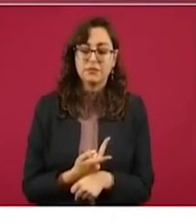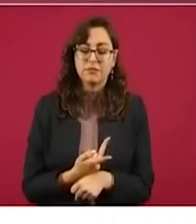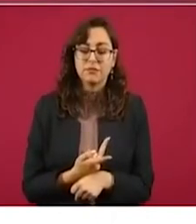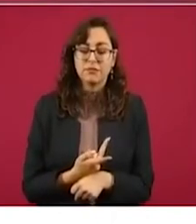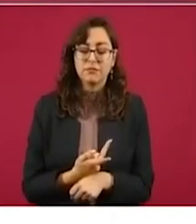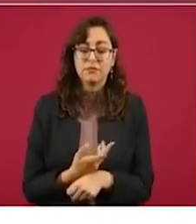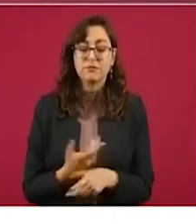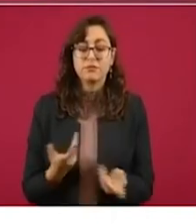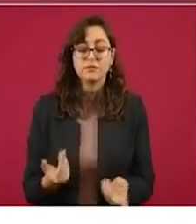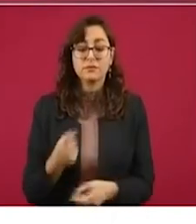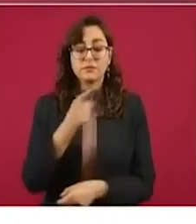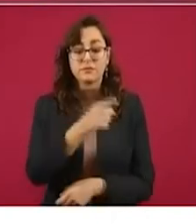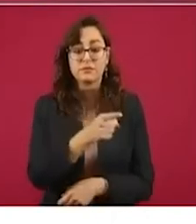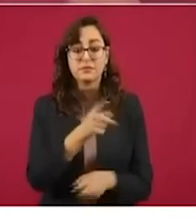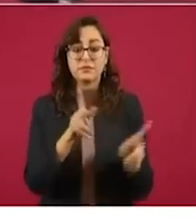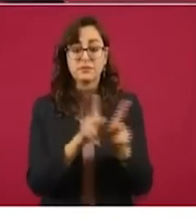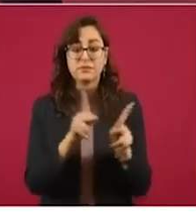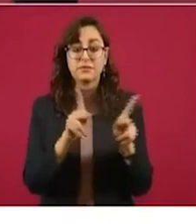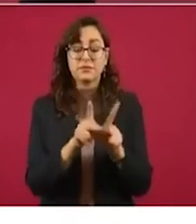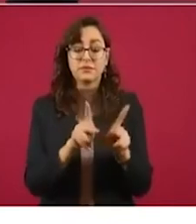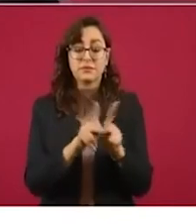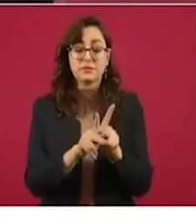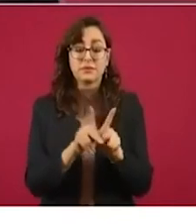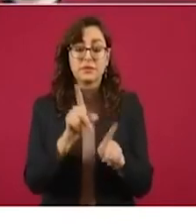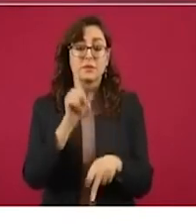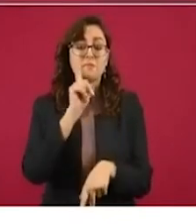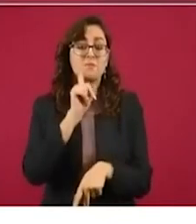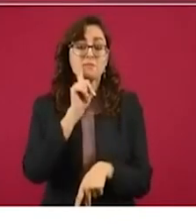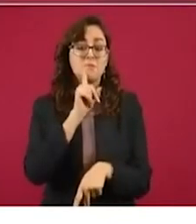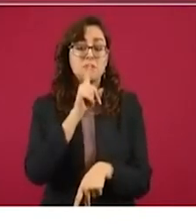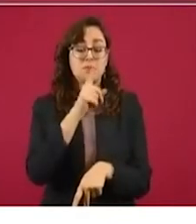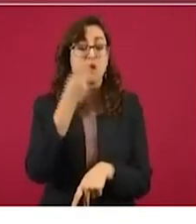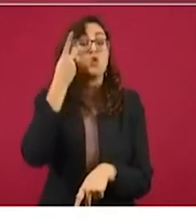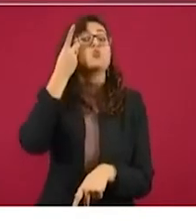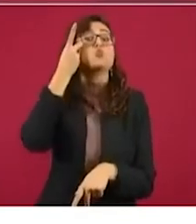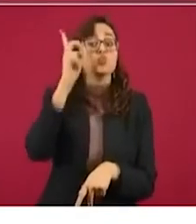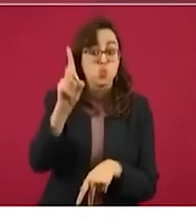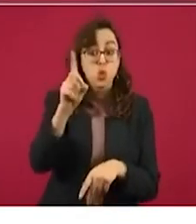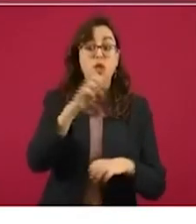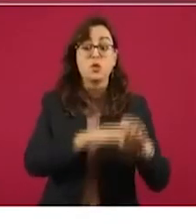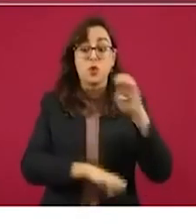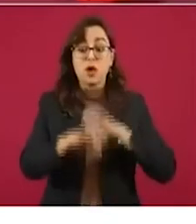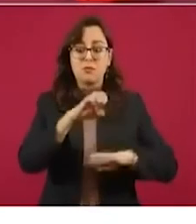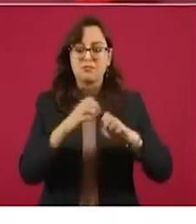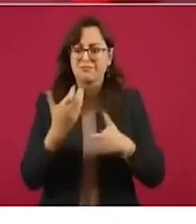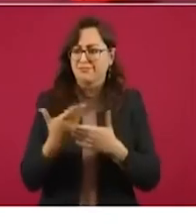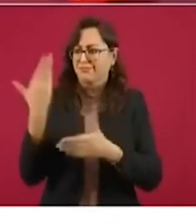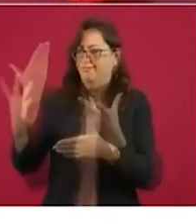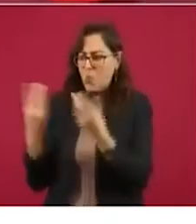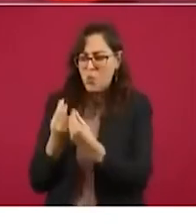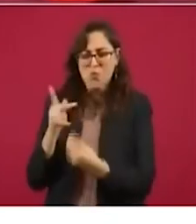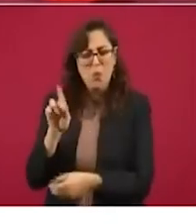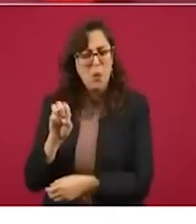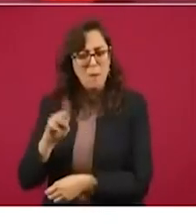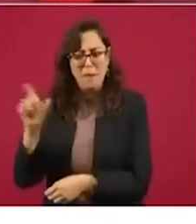mi prima tiene una empresa, venía contratando con Pemex de tiempo atrás,